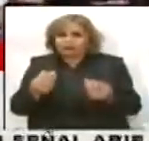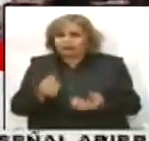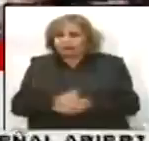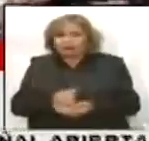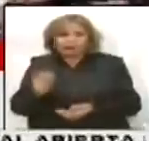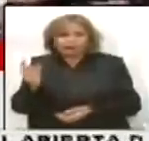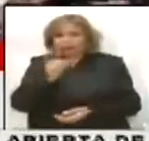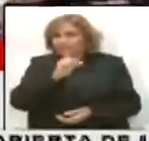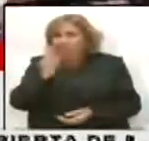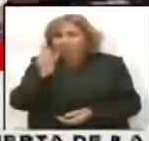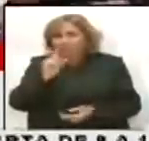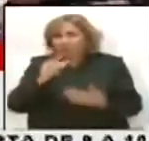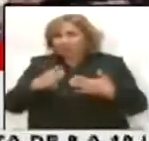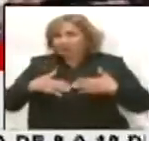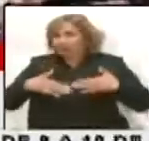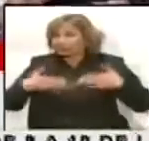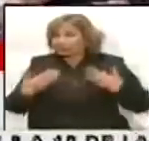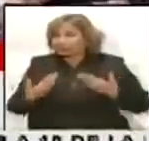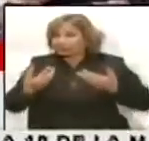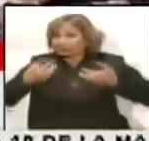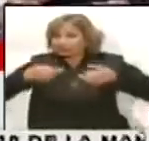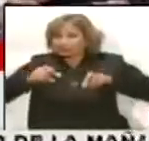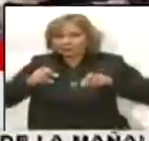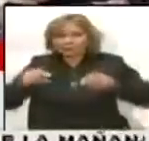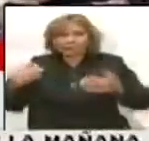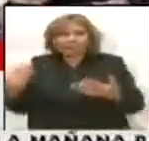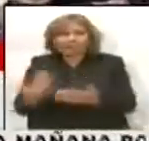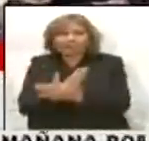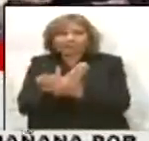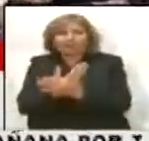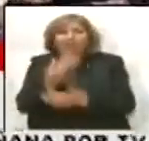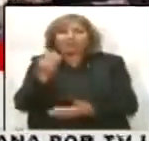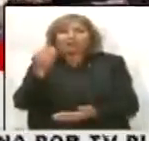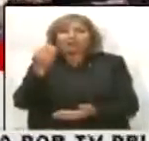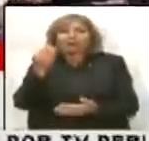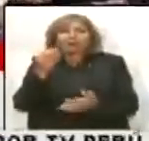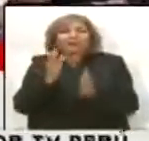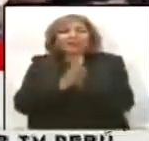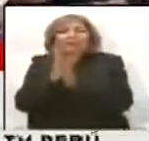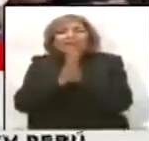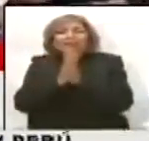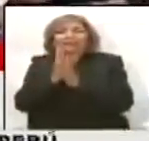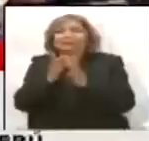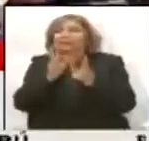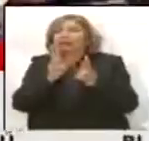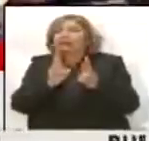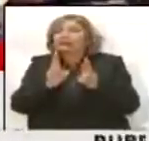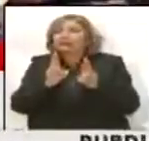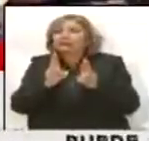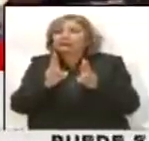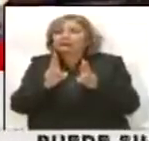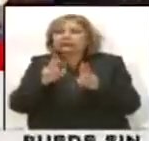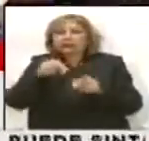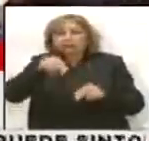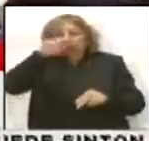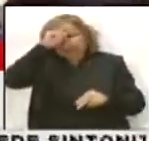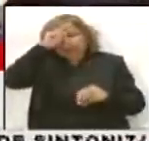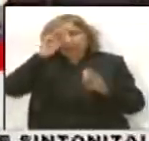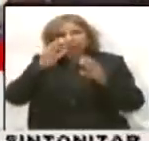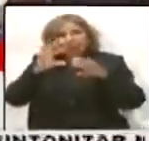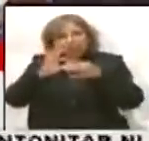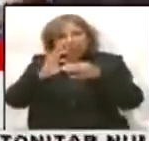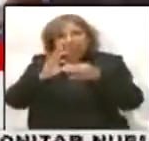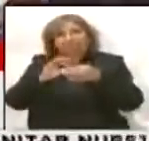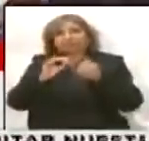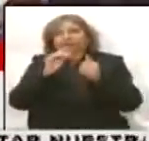Lo que no podemos el día de hoy permitir las nuevas generaciones, las que realmente aspiramos, ojalá en algún momento a ver un país reconciliado